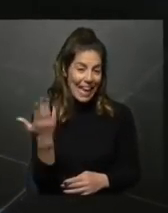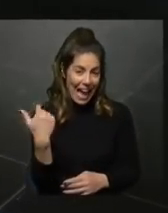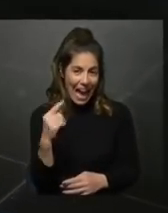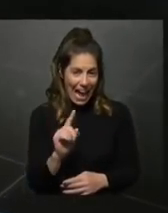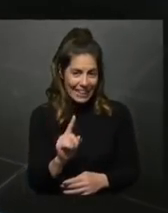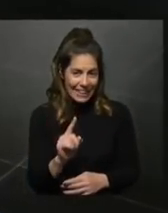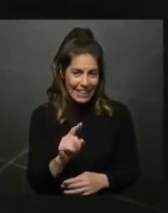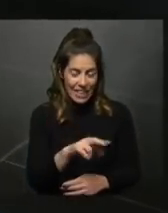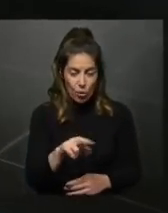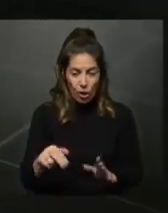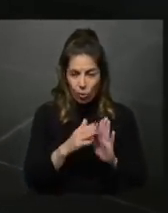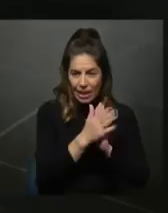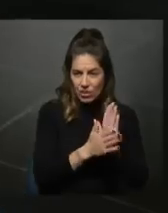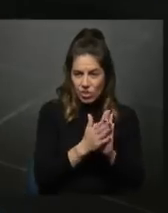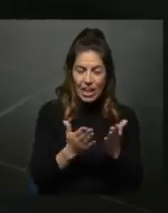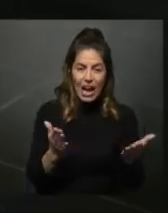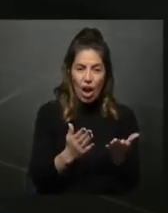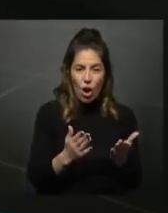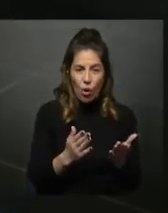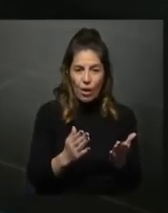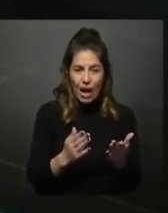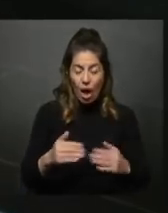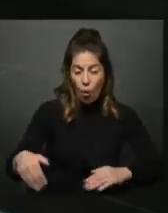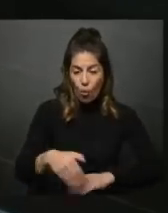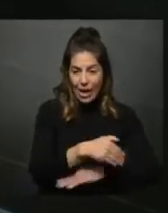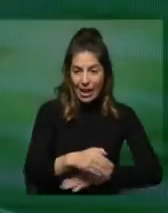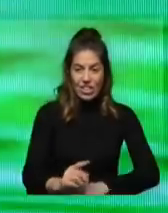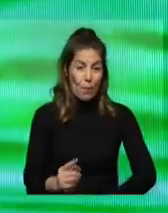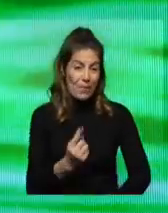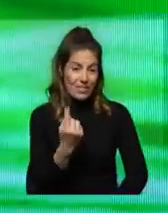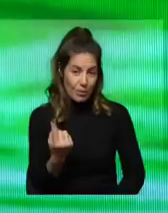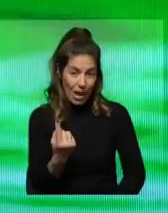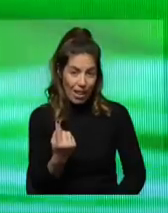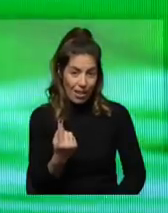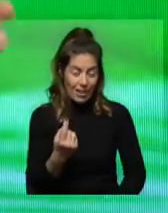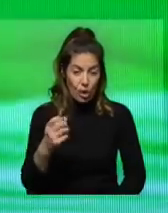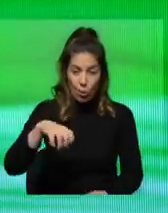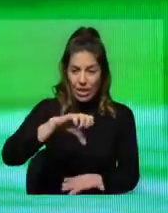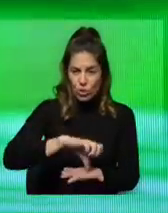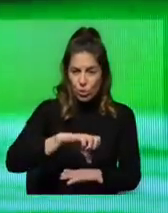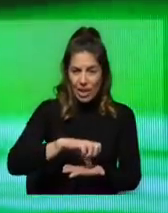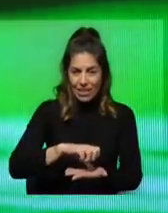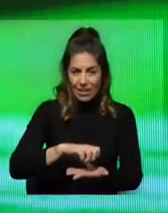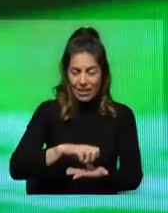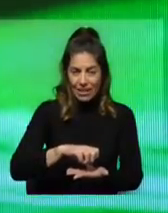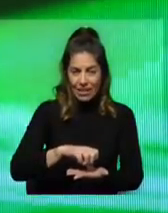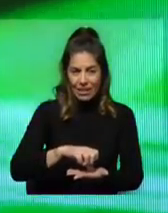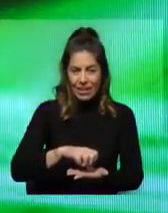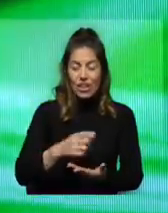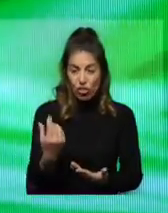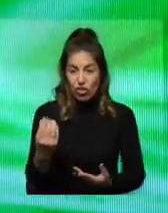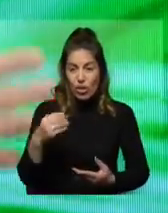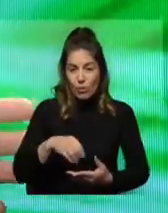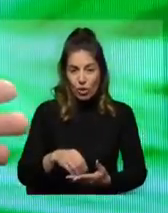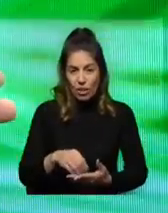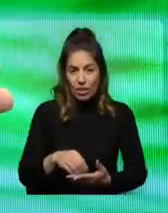una ruta nacional a transformarse en una vía principal de una planta urbana estamos atravesando de alguna manera estamos incursionando